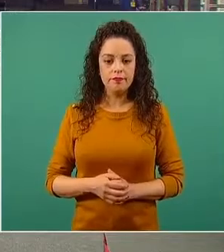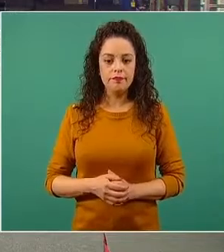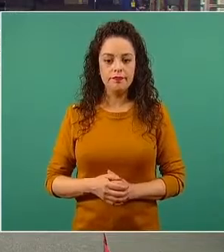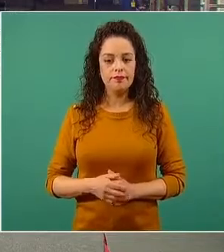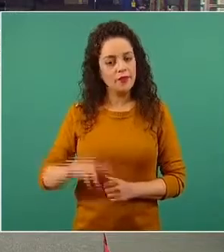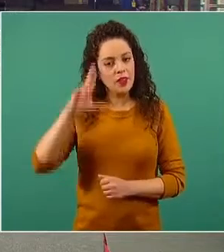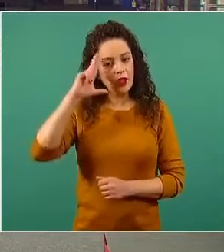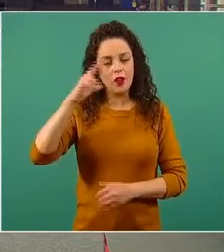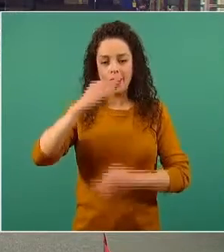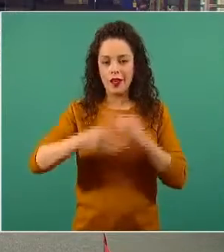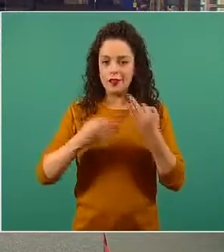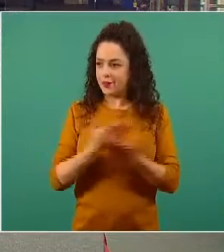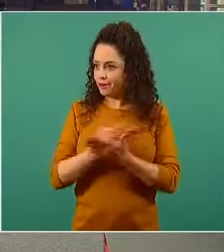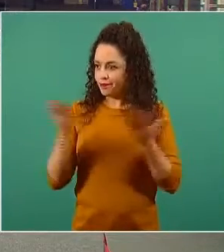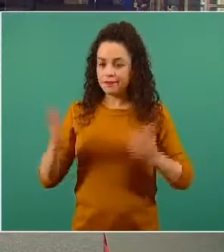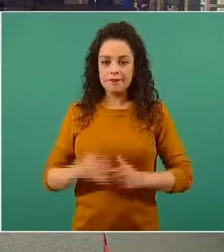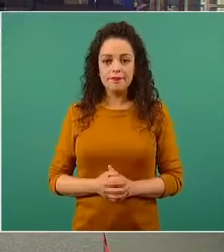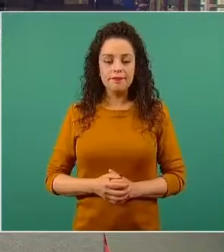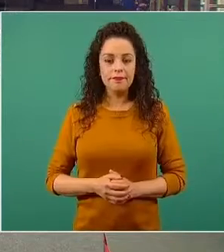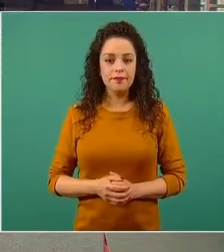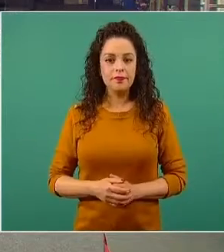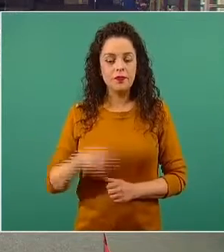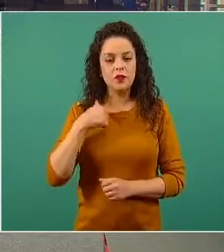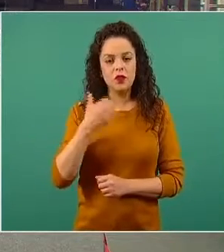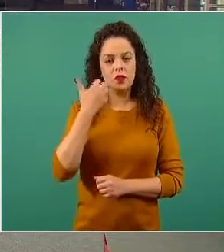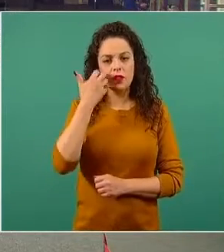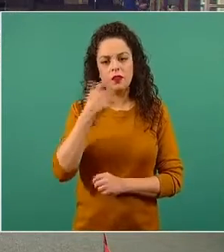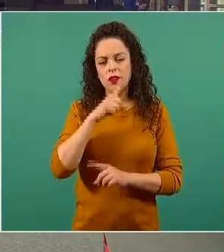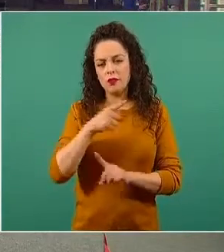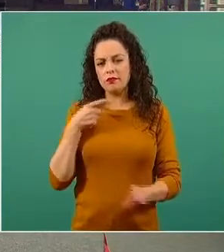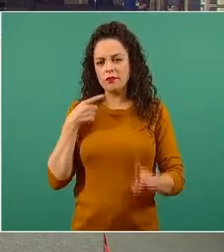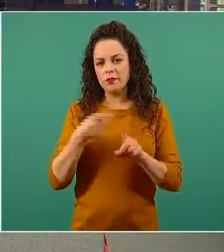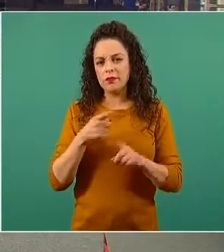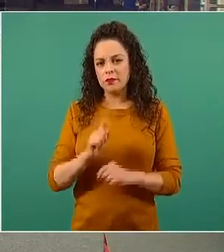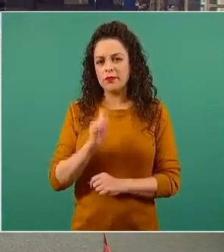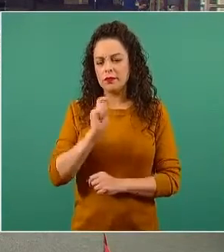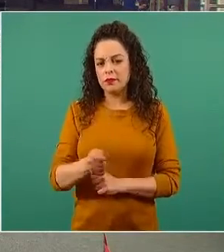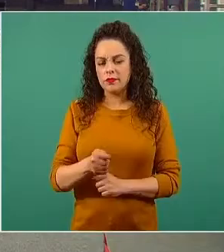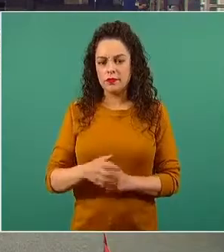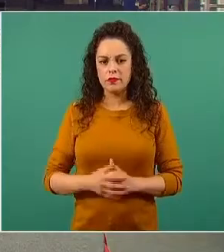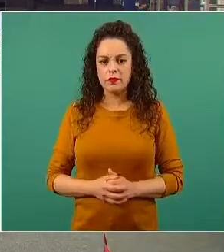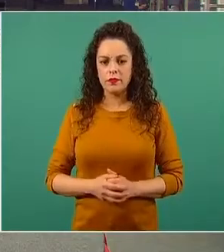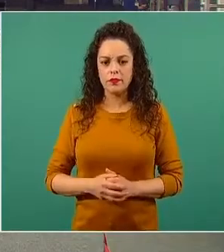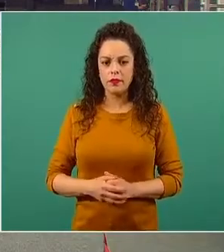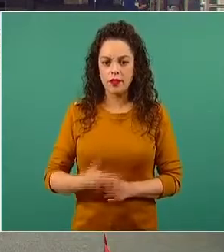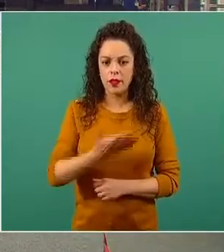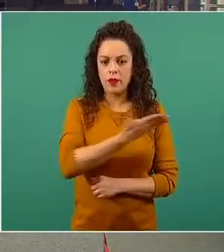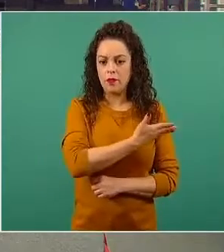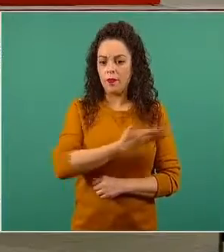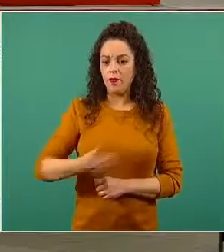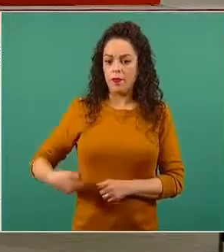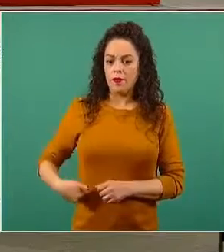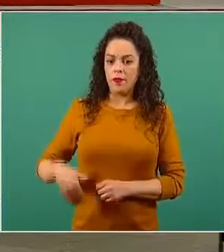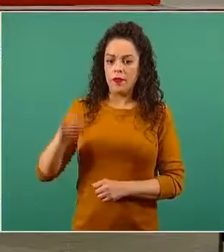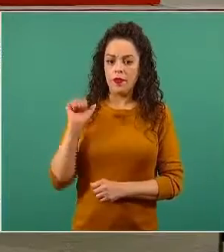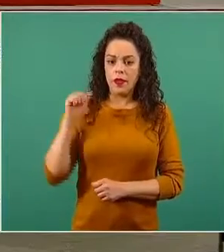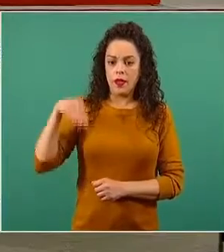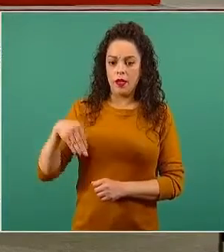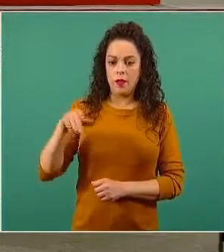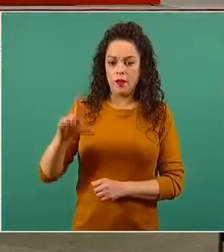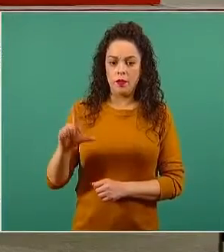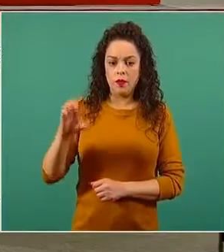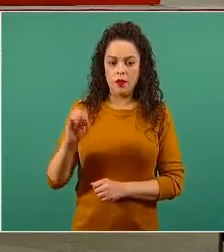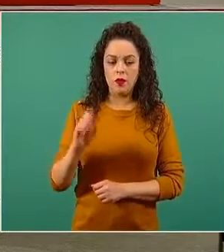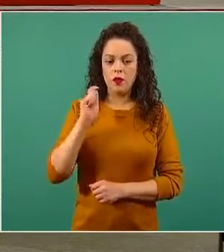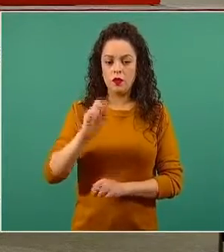Bueno, hola a todas y a todos. Yo quiero referirme a la intervención del presidente López Obrador en